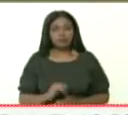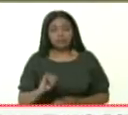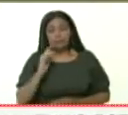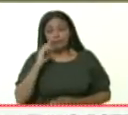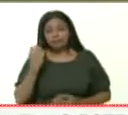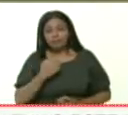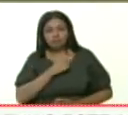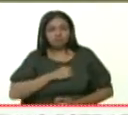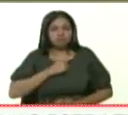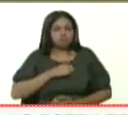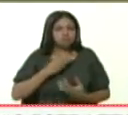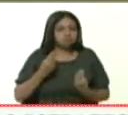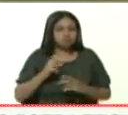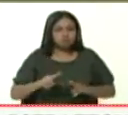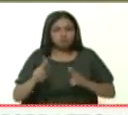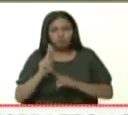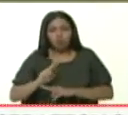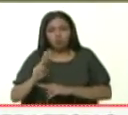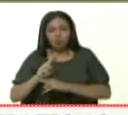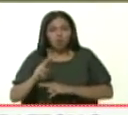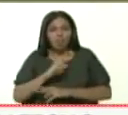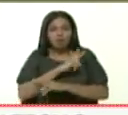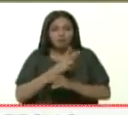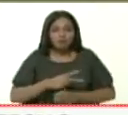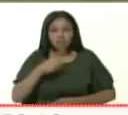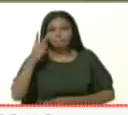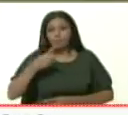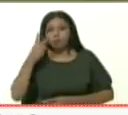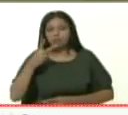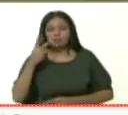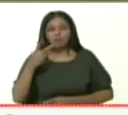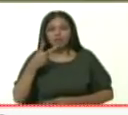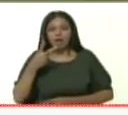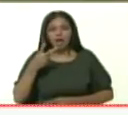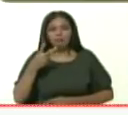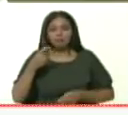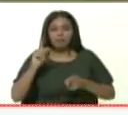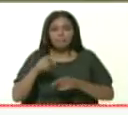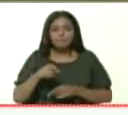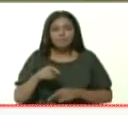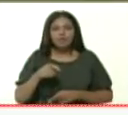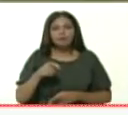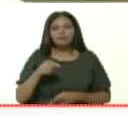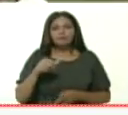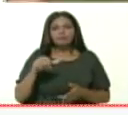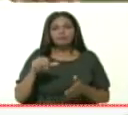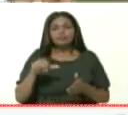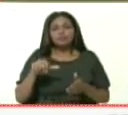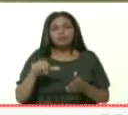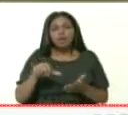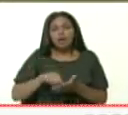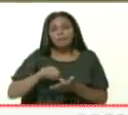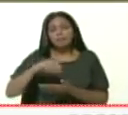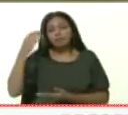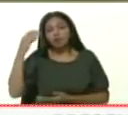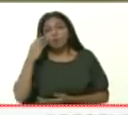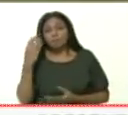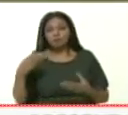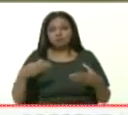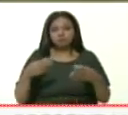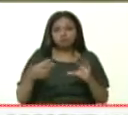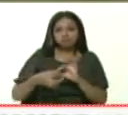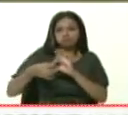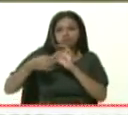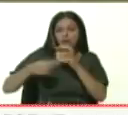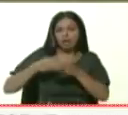Lamentablemente se utiliza el poder político en Bogotá, aliado con las mafias paramilitares,